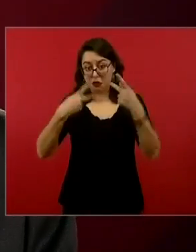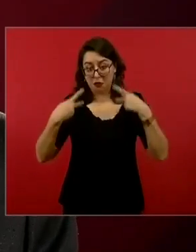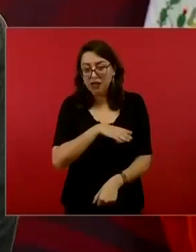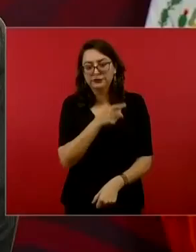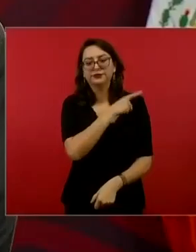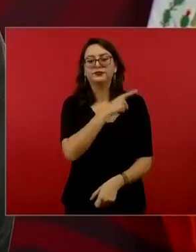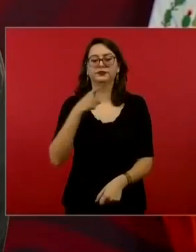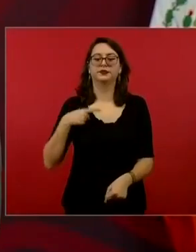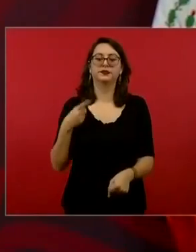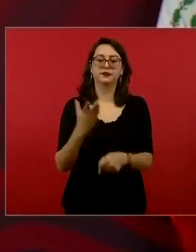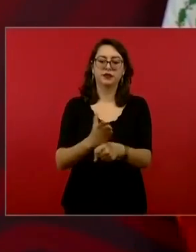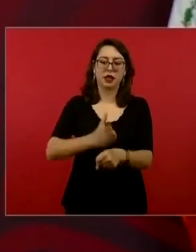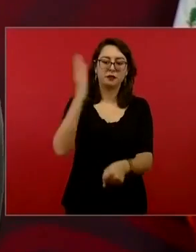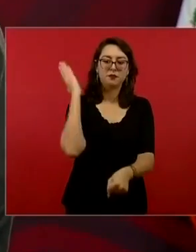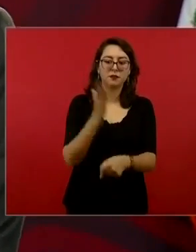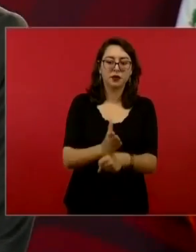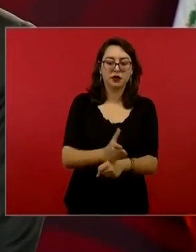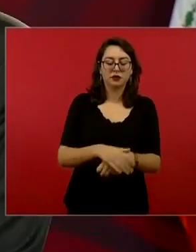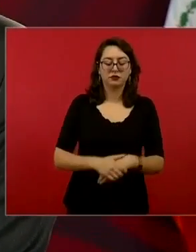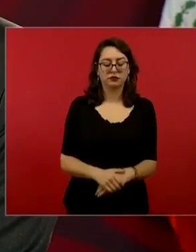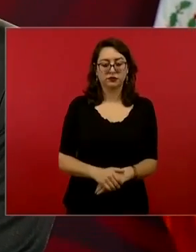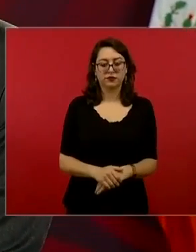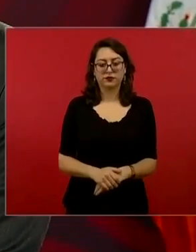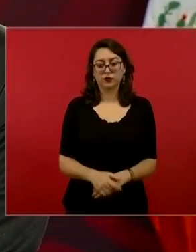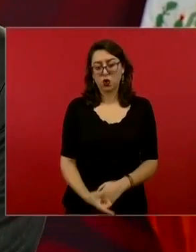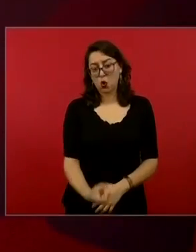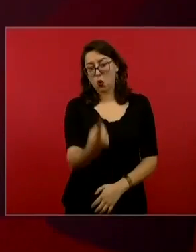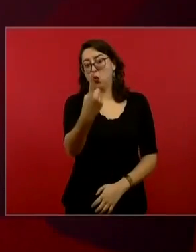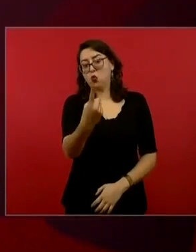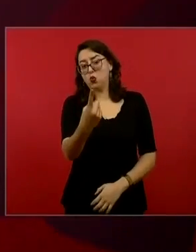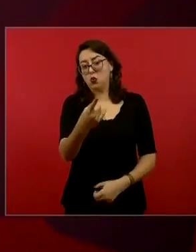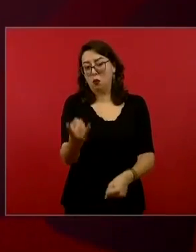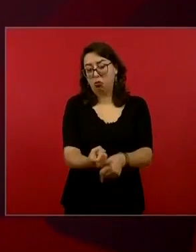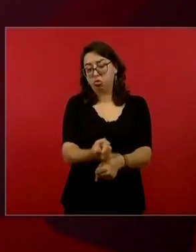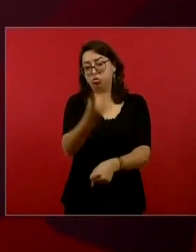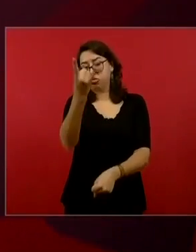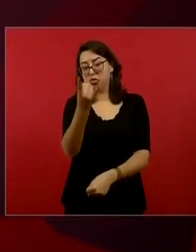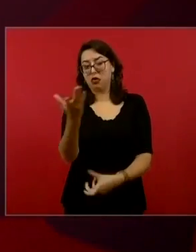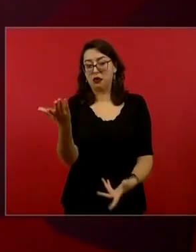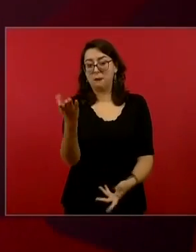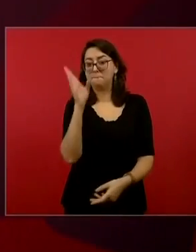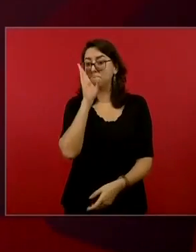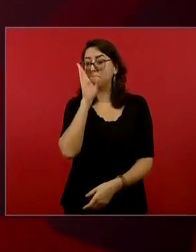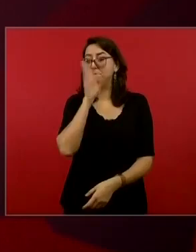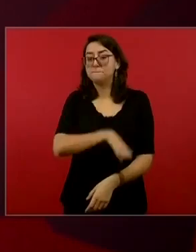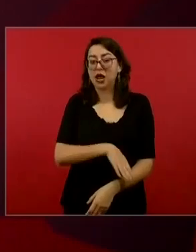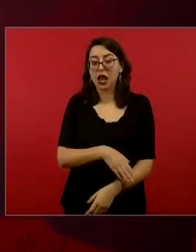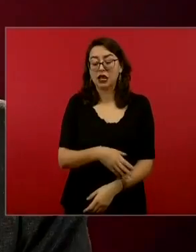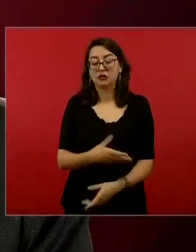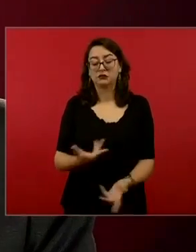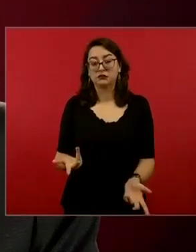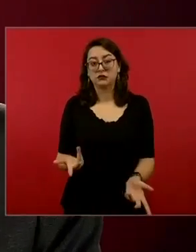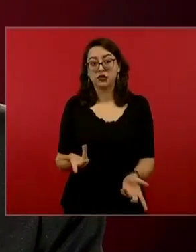no por el hecho del mal comportamiento de un funcionario se va a manchar una institución.